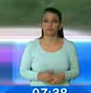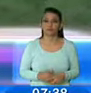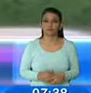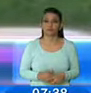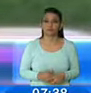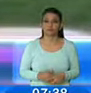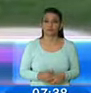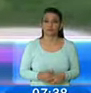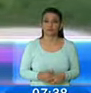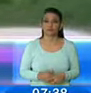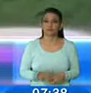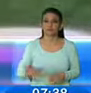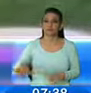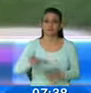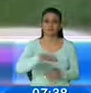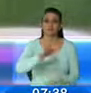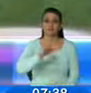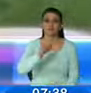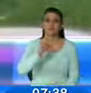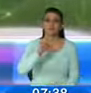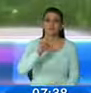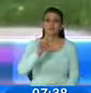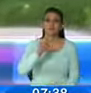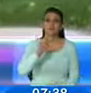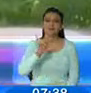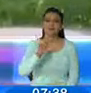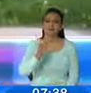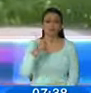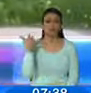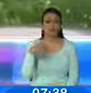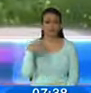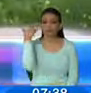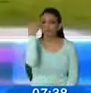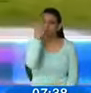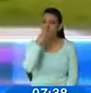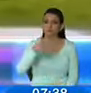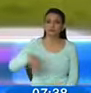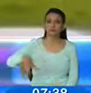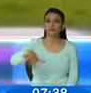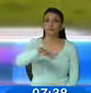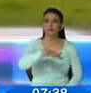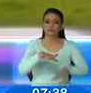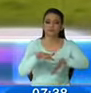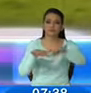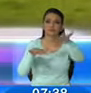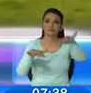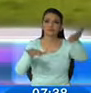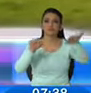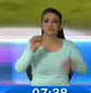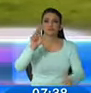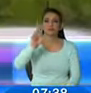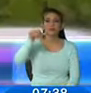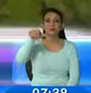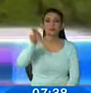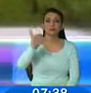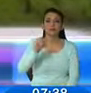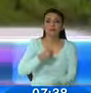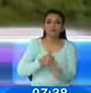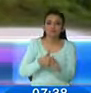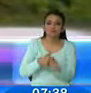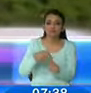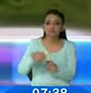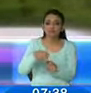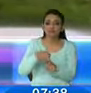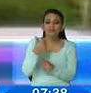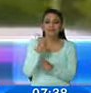De San Francisco de Miravalle es hablar de un paraíso que está ubicado en la parte alta del Cerro Auqui, a tan solo 10 minutos